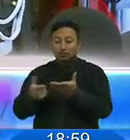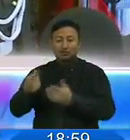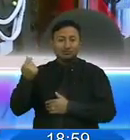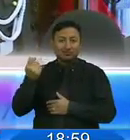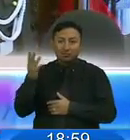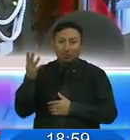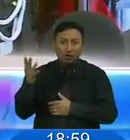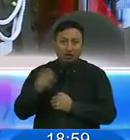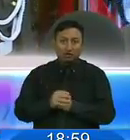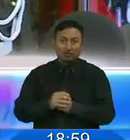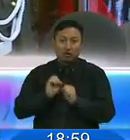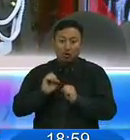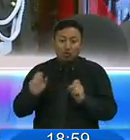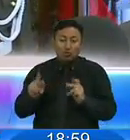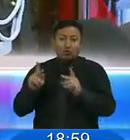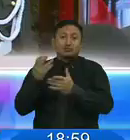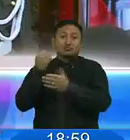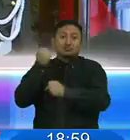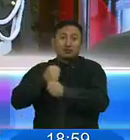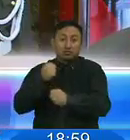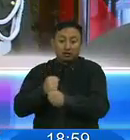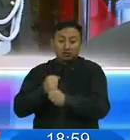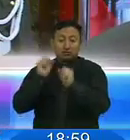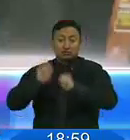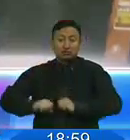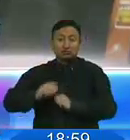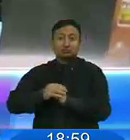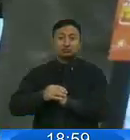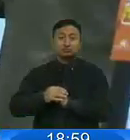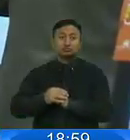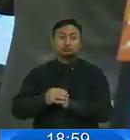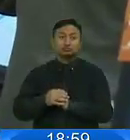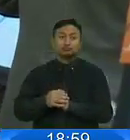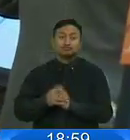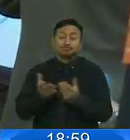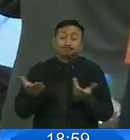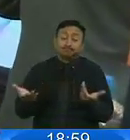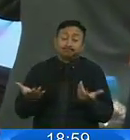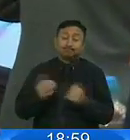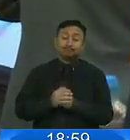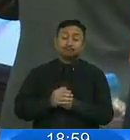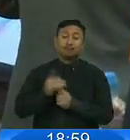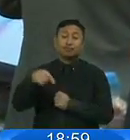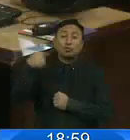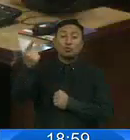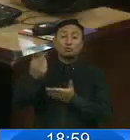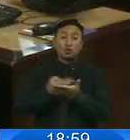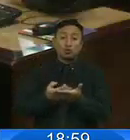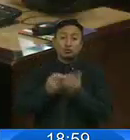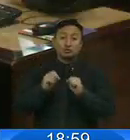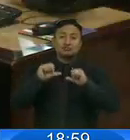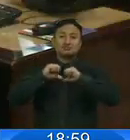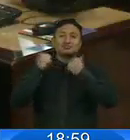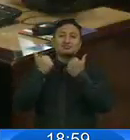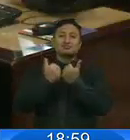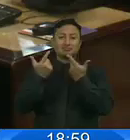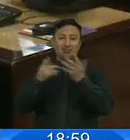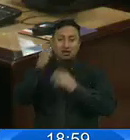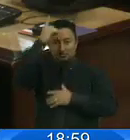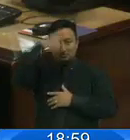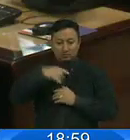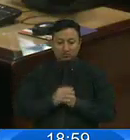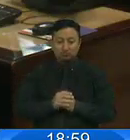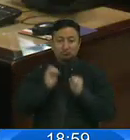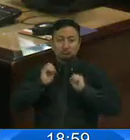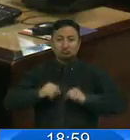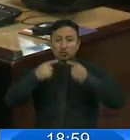de oportunidades de empleo, por falta de crédito barato. En todo caso, se espera que en las próximas sesiones la Asamblea pueda definir finalmente si convoca a